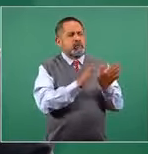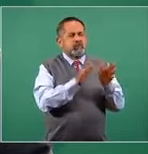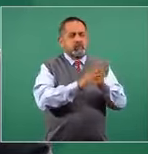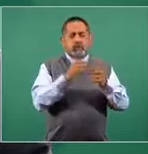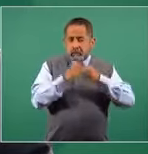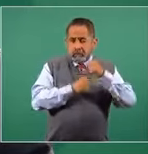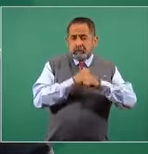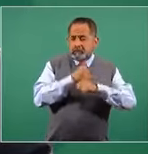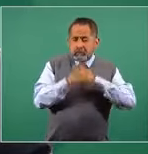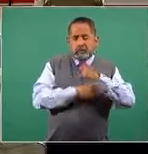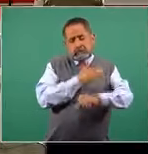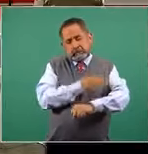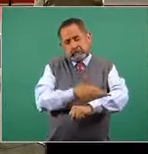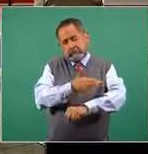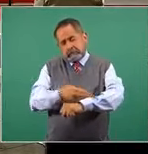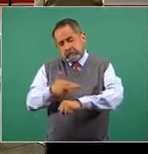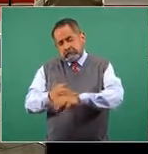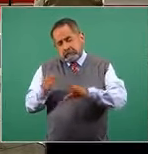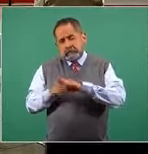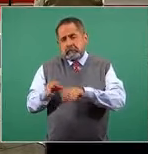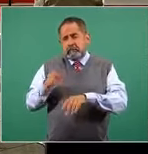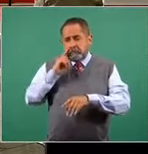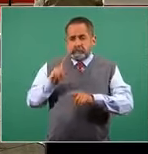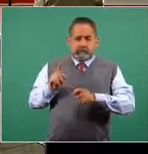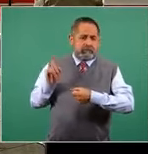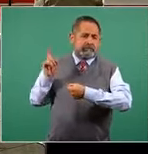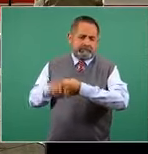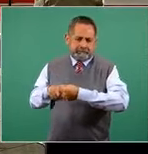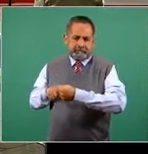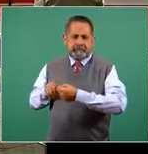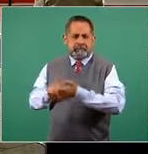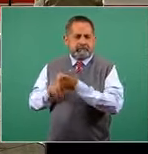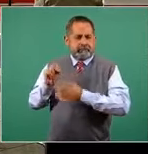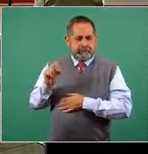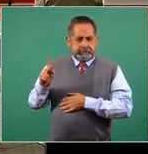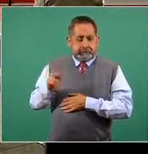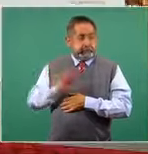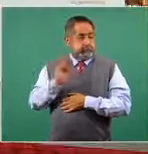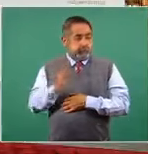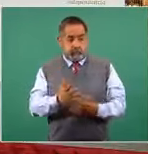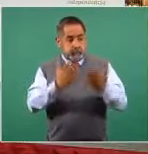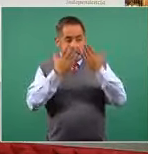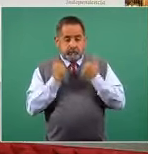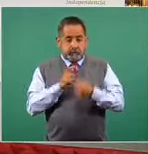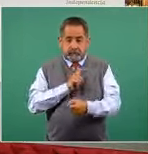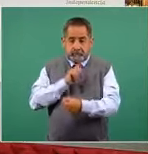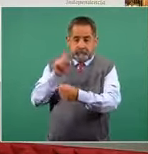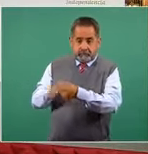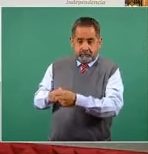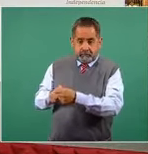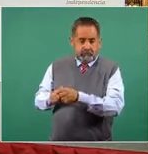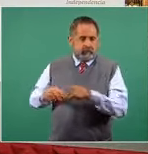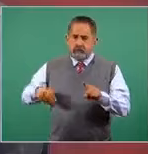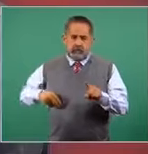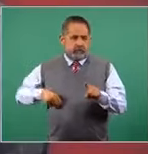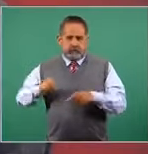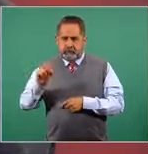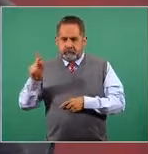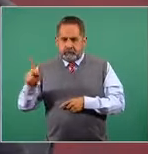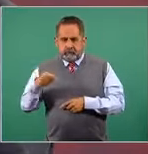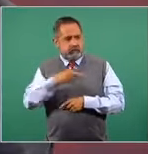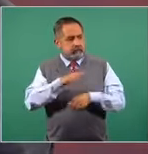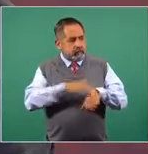en el proceso de terminar su trámite de registro y no lo obtienen, no por culpa de la SEP, en su mayoría es